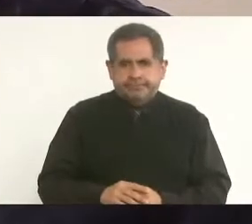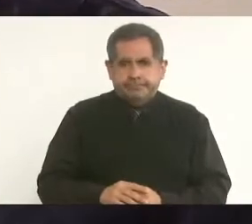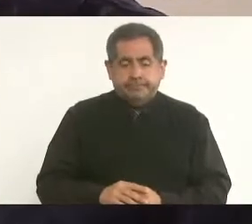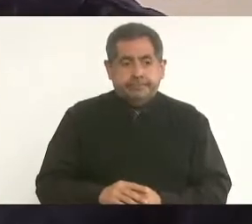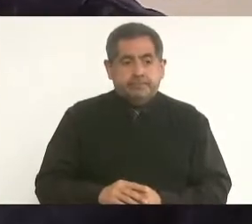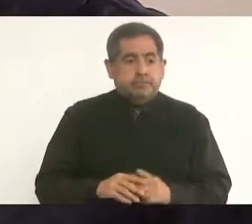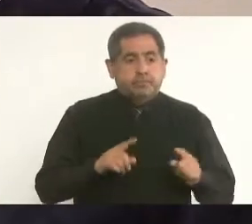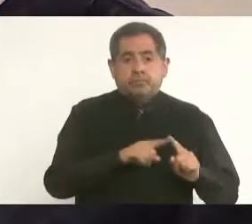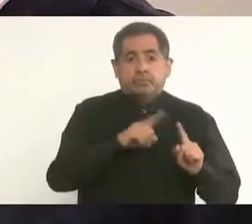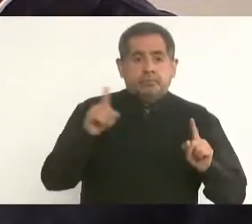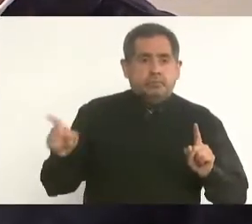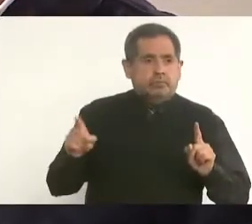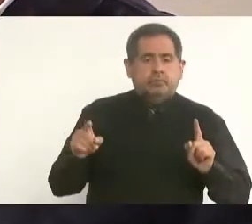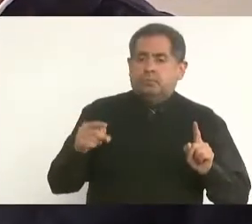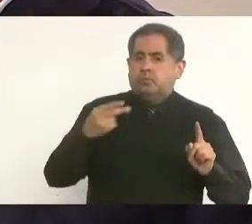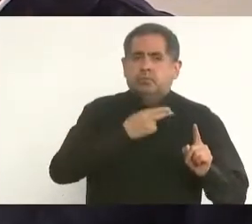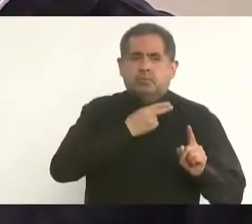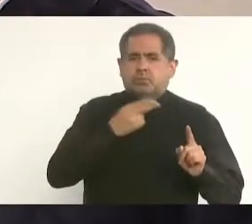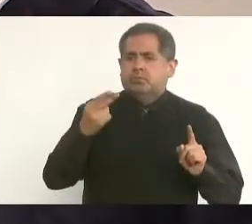Victoriano Huerta